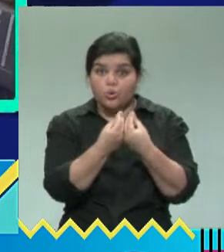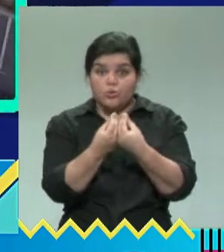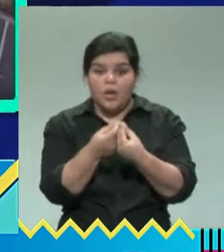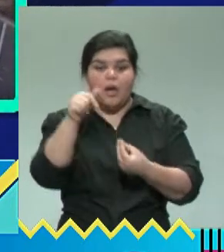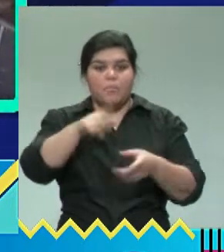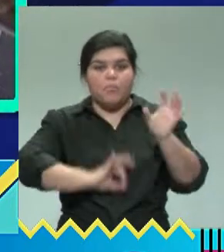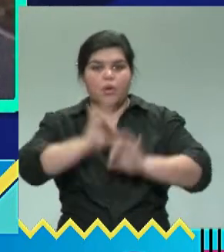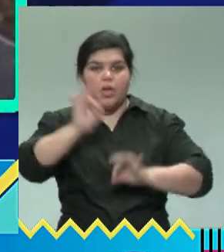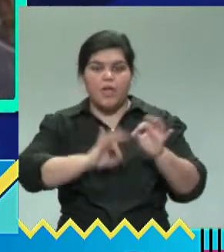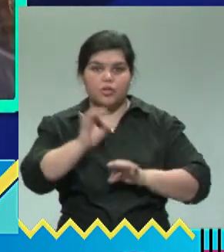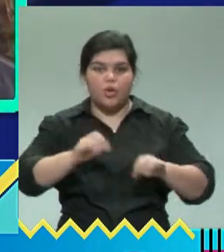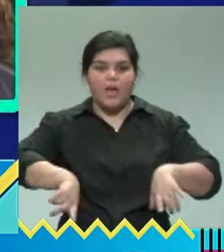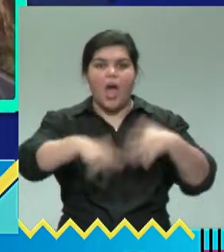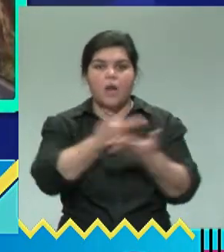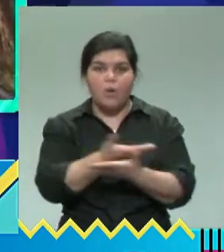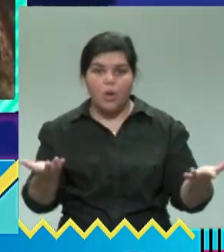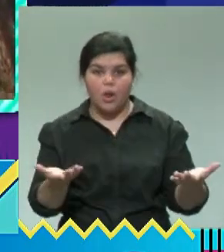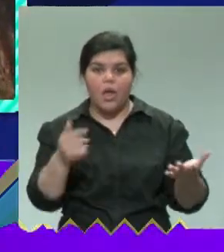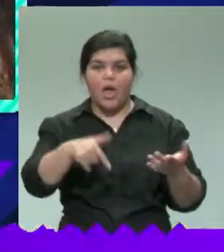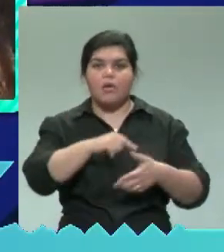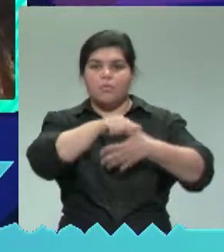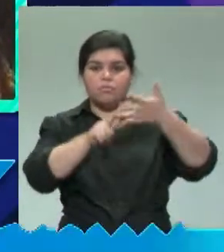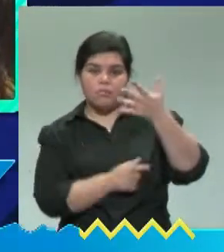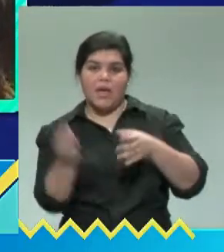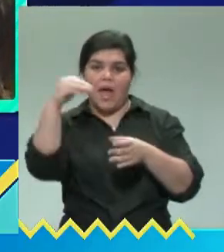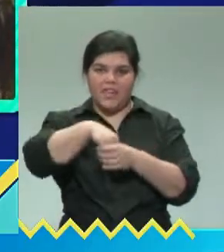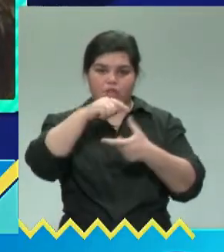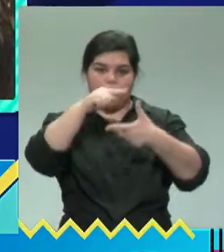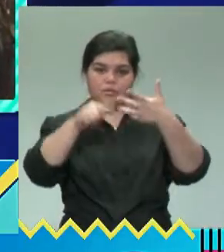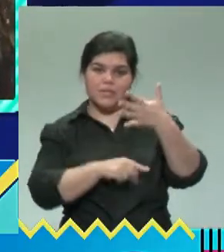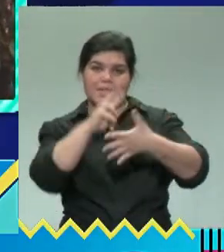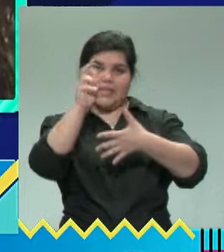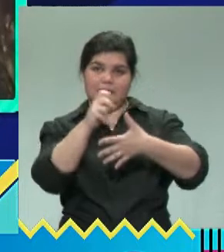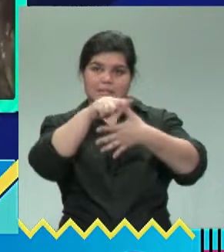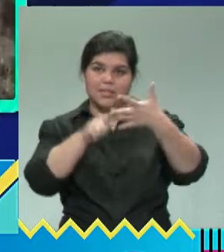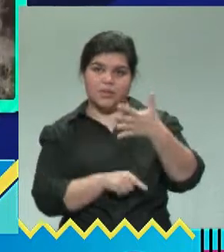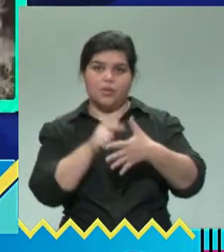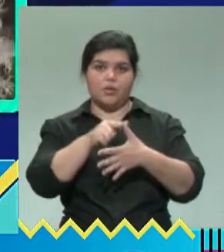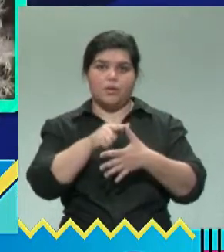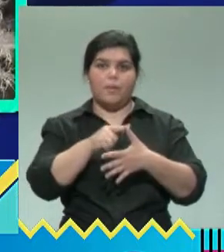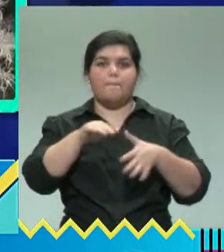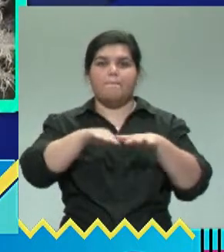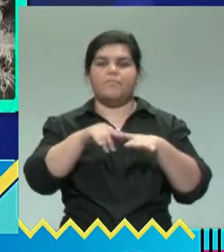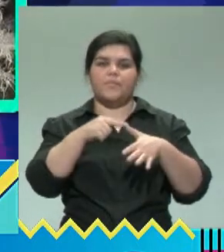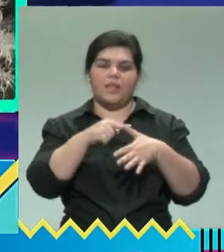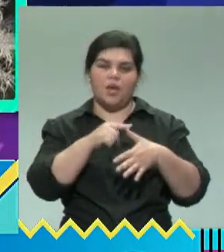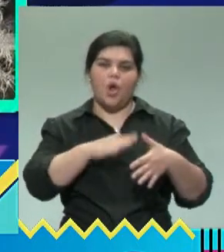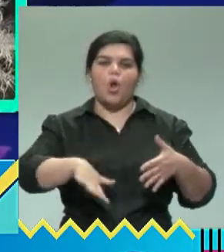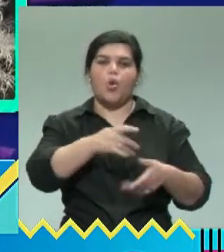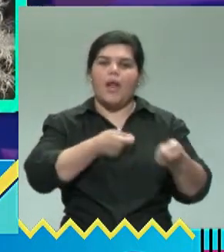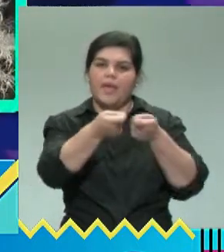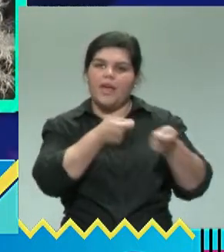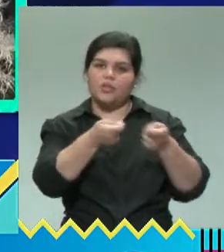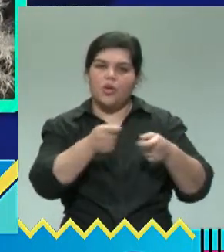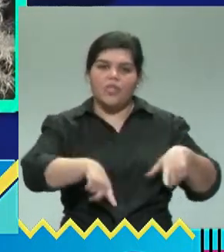arbolado público tiene 5 grandes componentes, que uno es la creación de lo que llamamos MEGAP, que es Mesa de Gestión de Arbolado Público, en donde